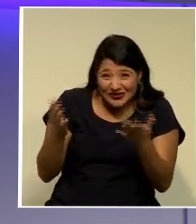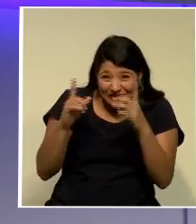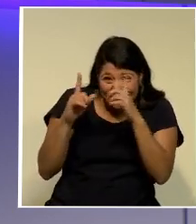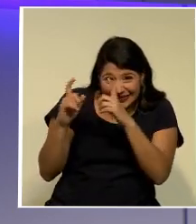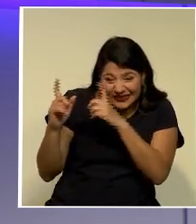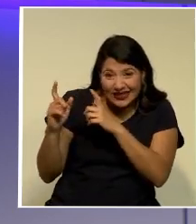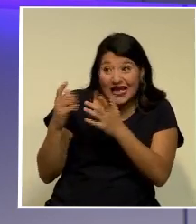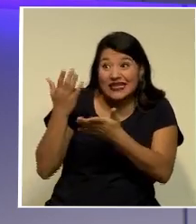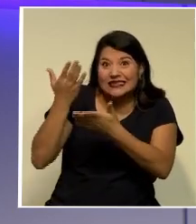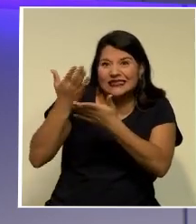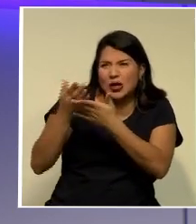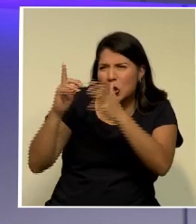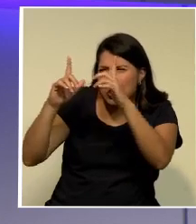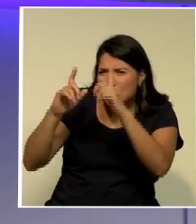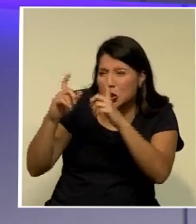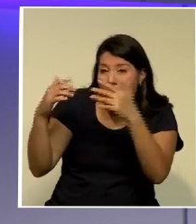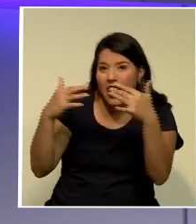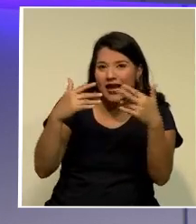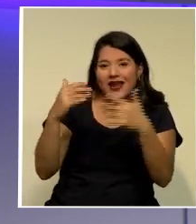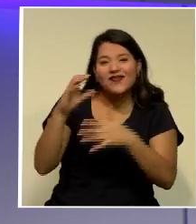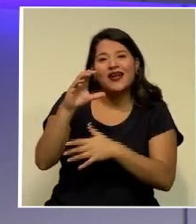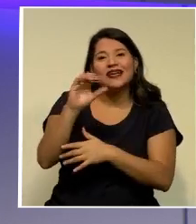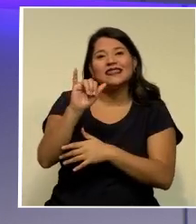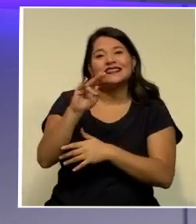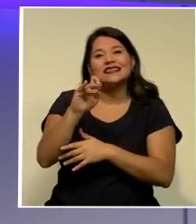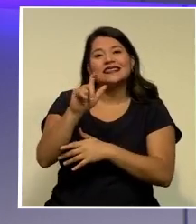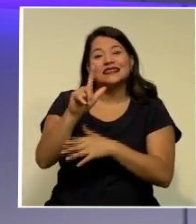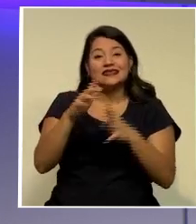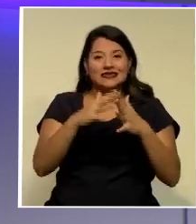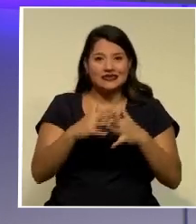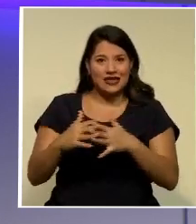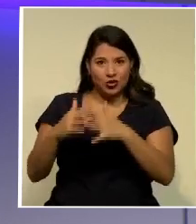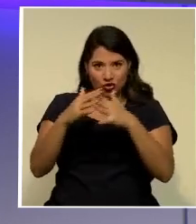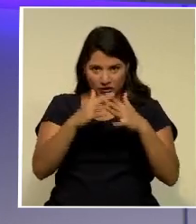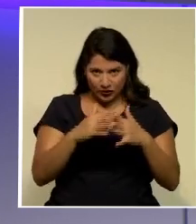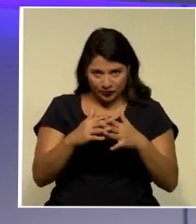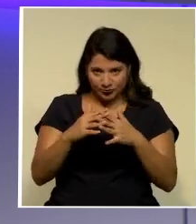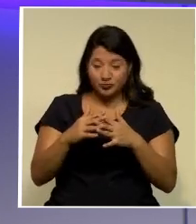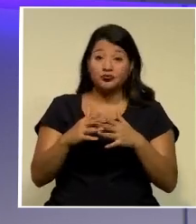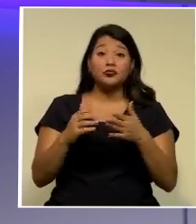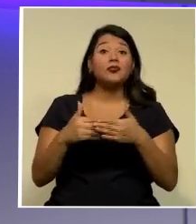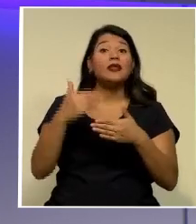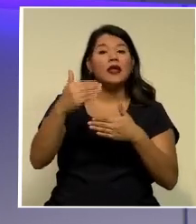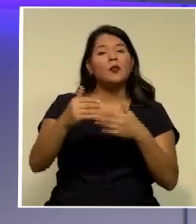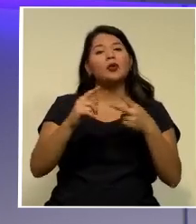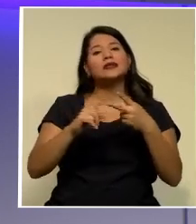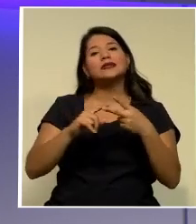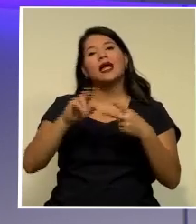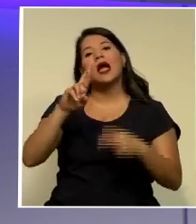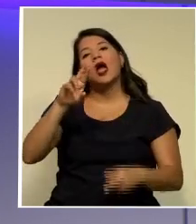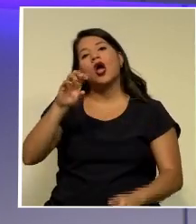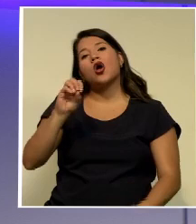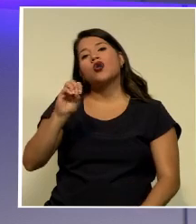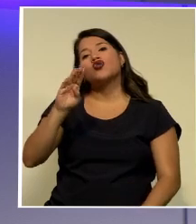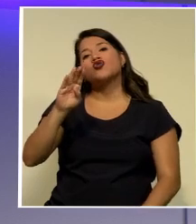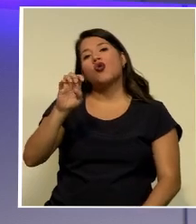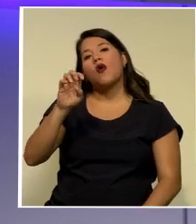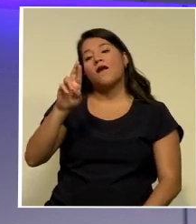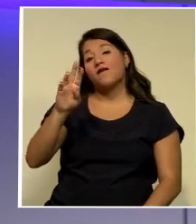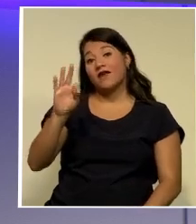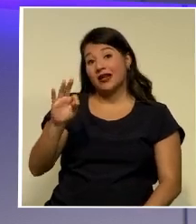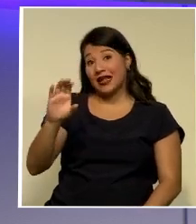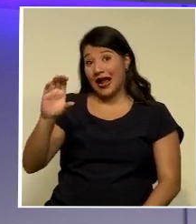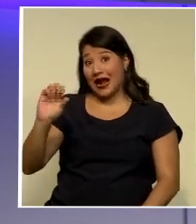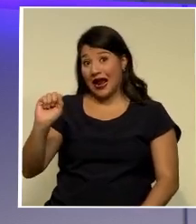fotografiar la guerra civil de Estados Unidos. Más para acá, el genial Robert Capa, uno de mis héroes